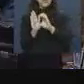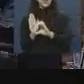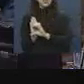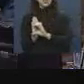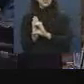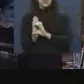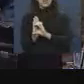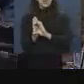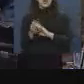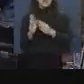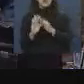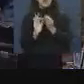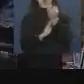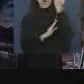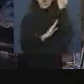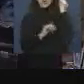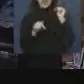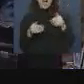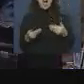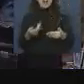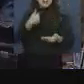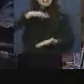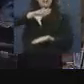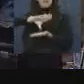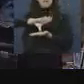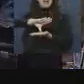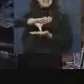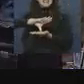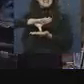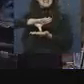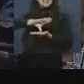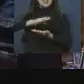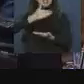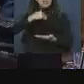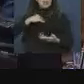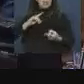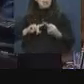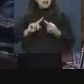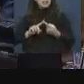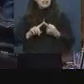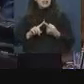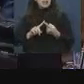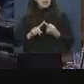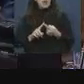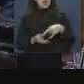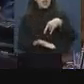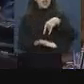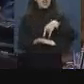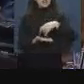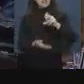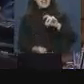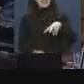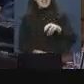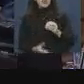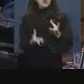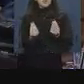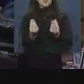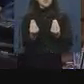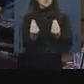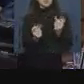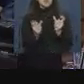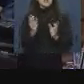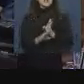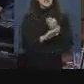nuestros pueblos originarios nos sitúa hoy día como país y nosotros participamos en el parlamento andino donde la gran mayoría No es cierto de los